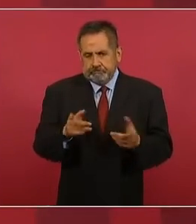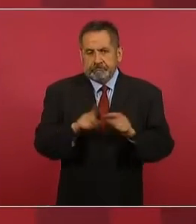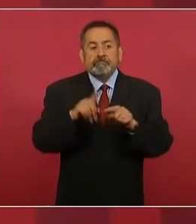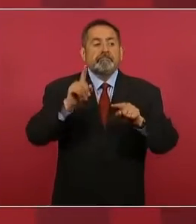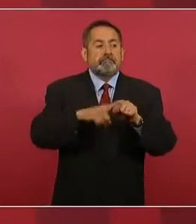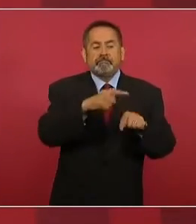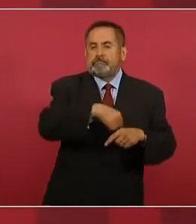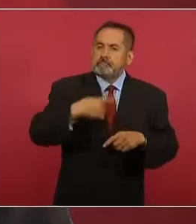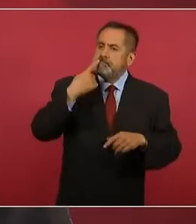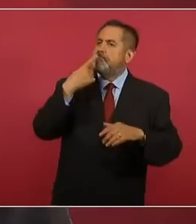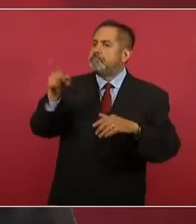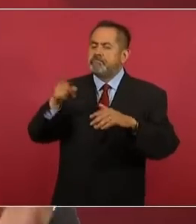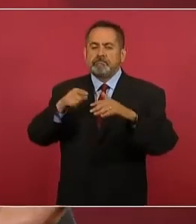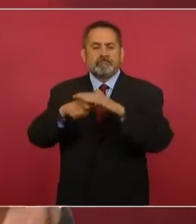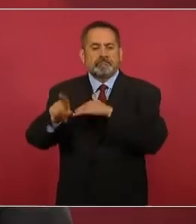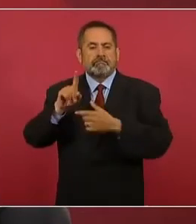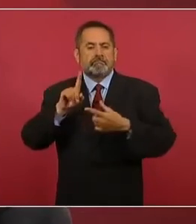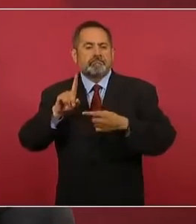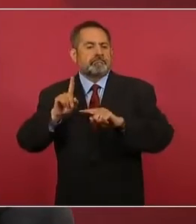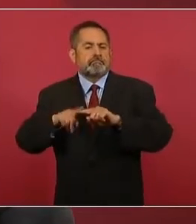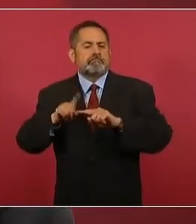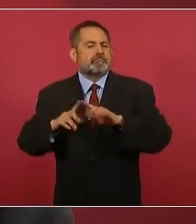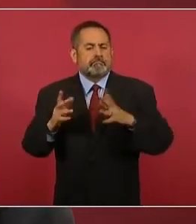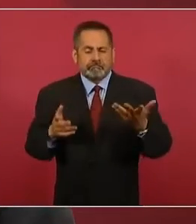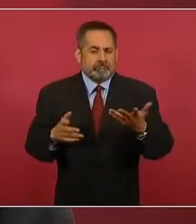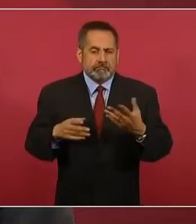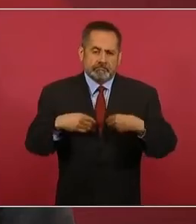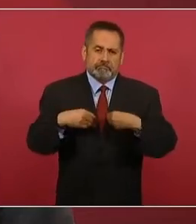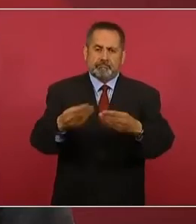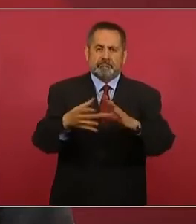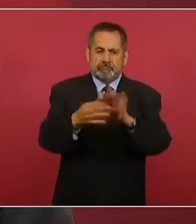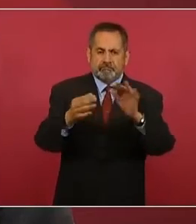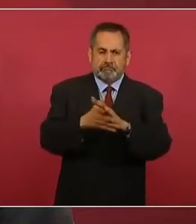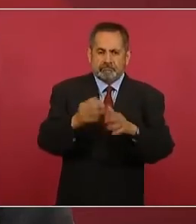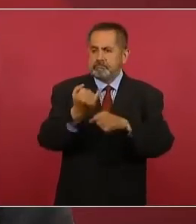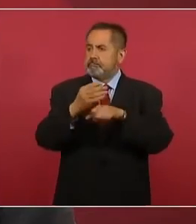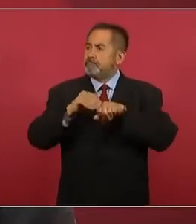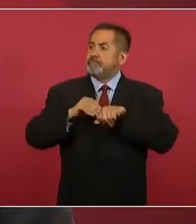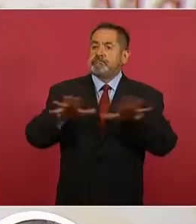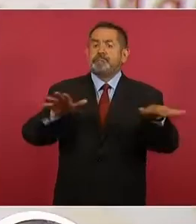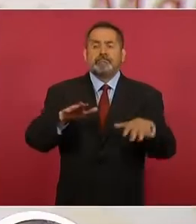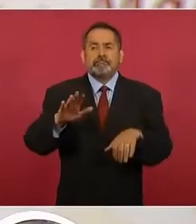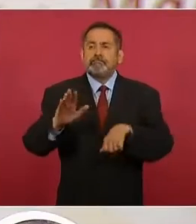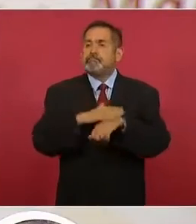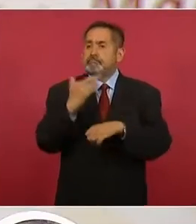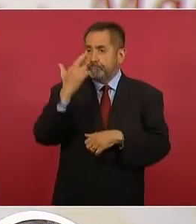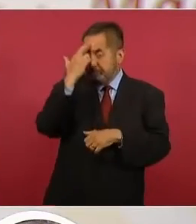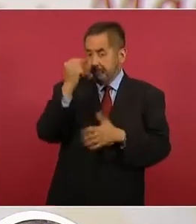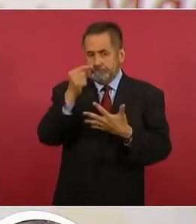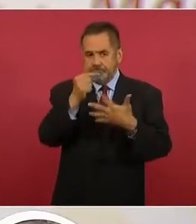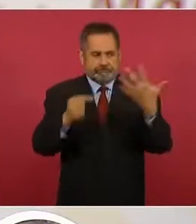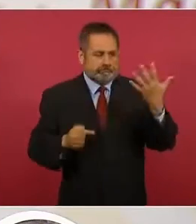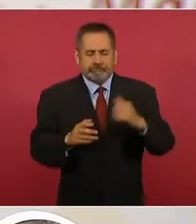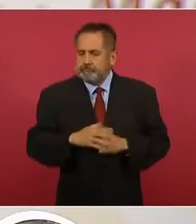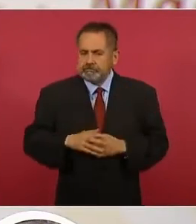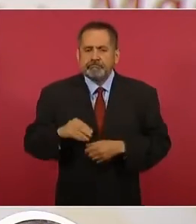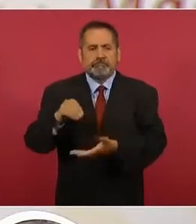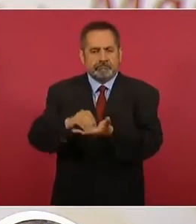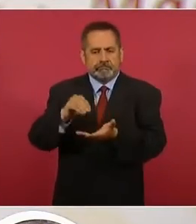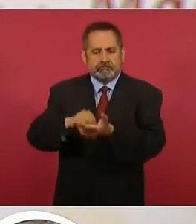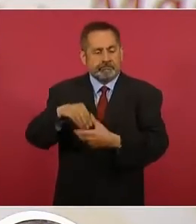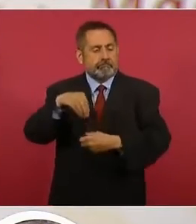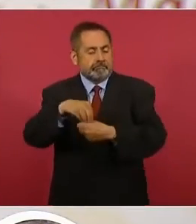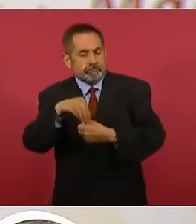denunciados, ni de qué se les acusa, ni mucho menos darle a conocer públicamente una información de la